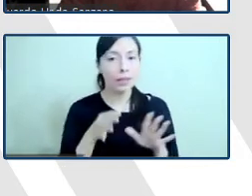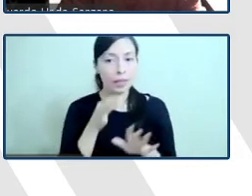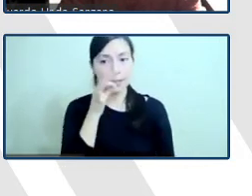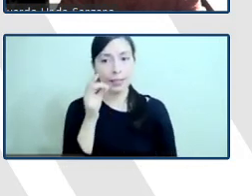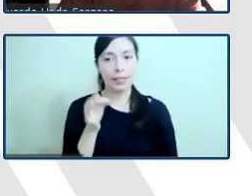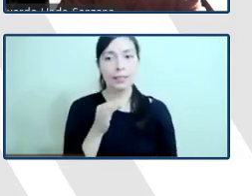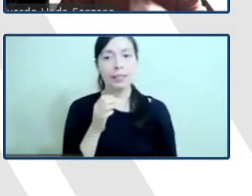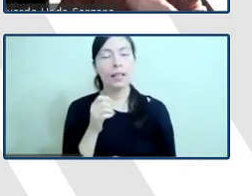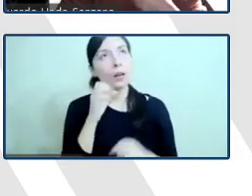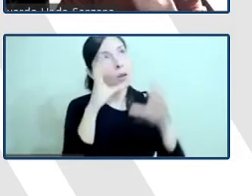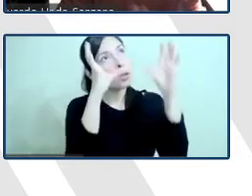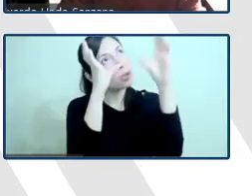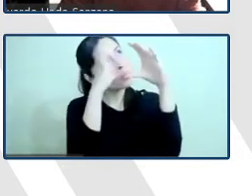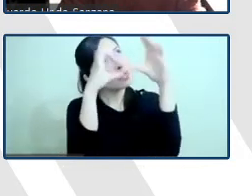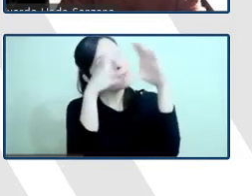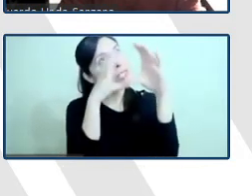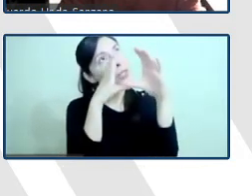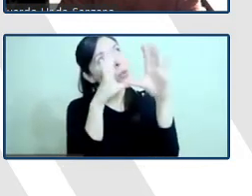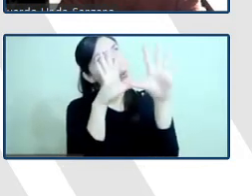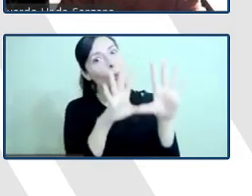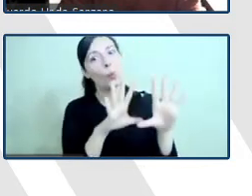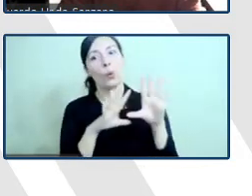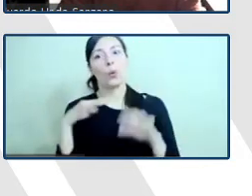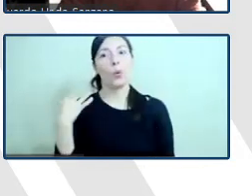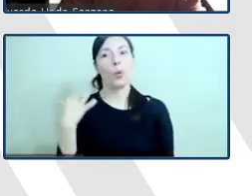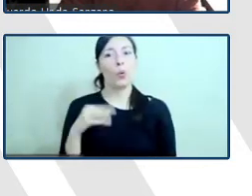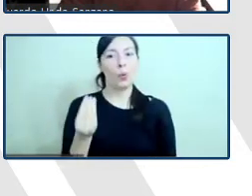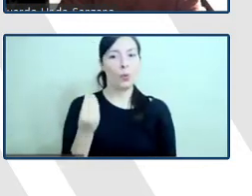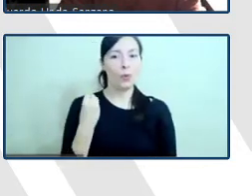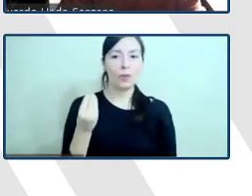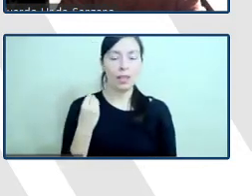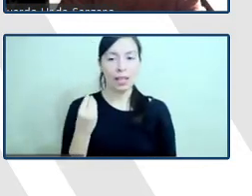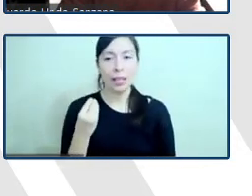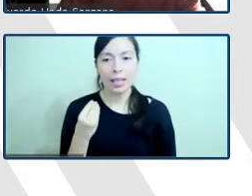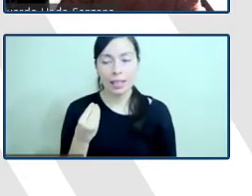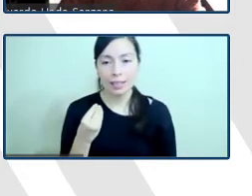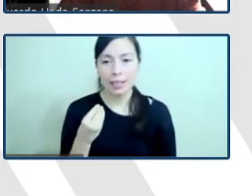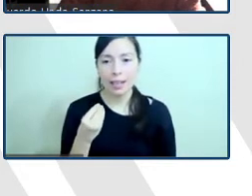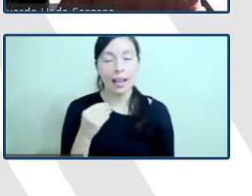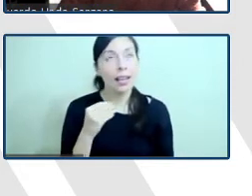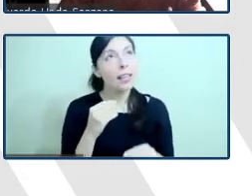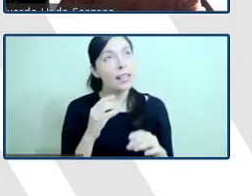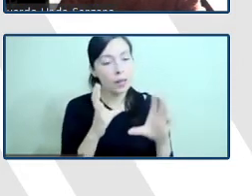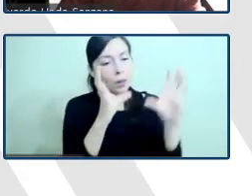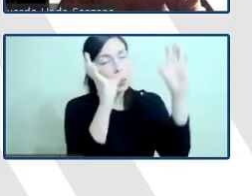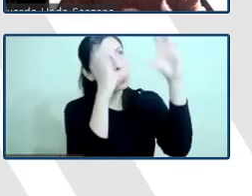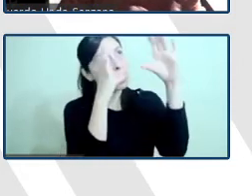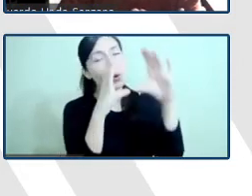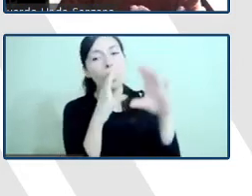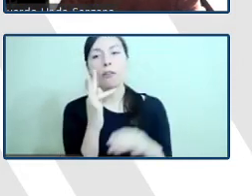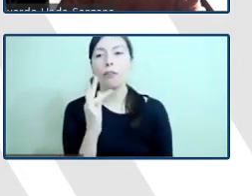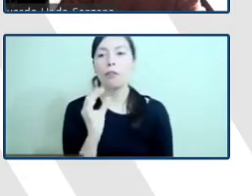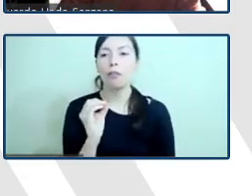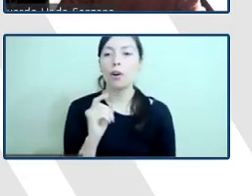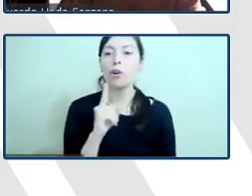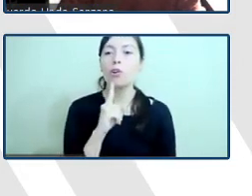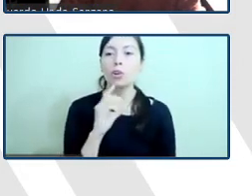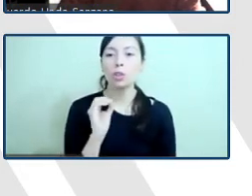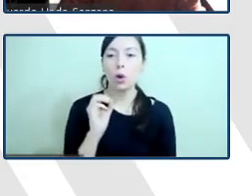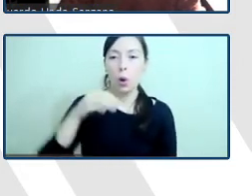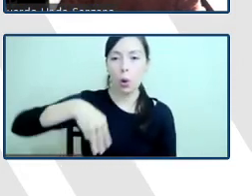condiciones de las observaciones fueron notablemente buenas y que trabajaron con el fotómetro meridiano en un cielo muy libre de